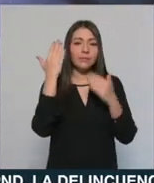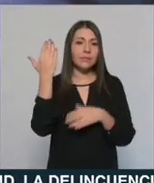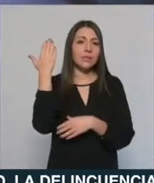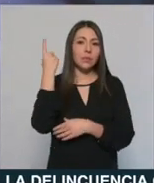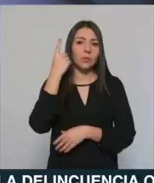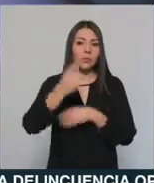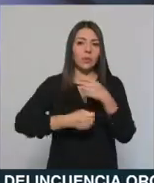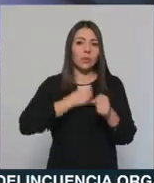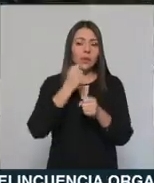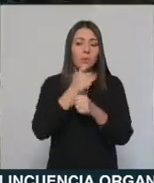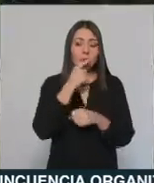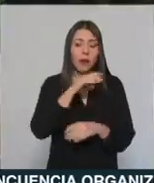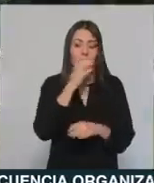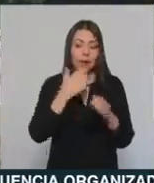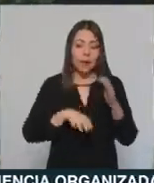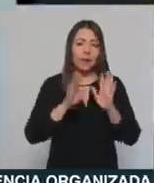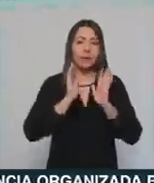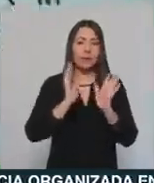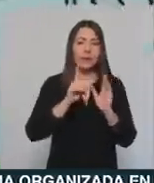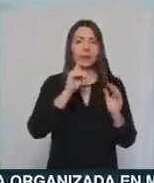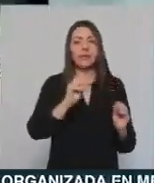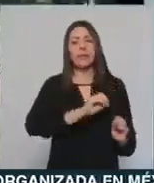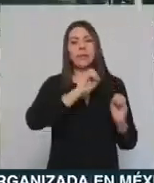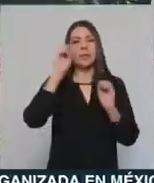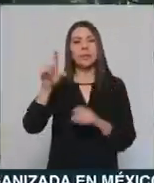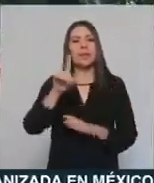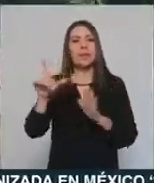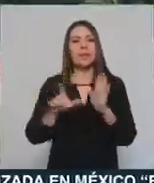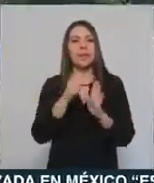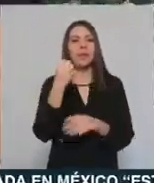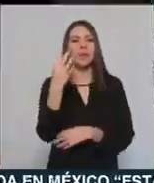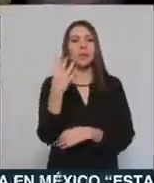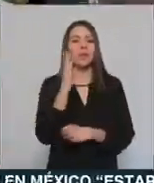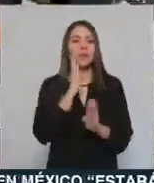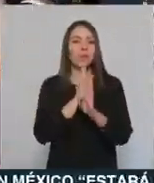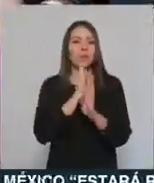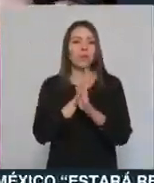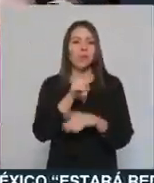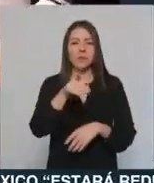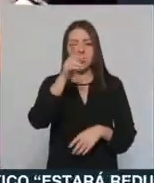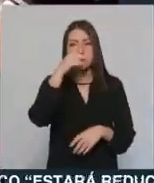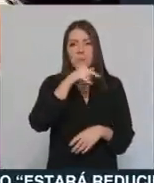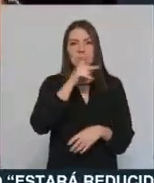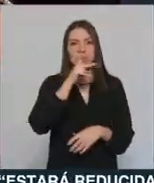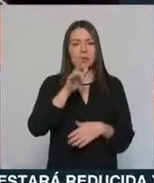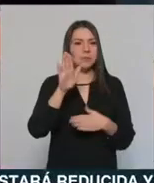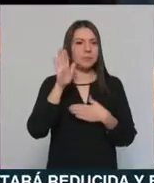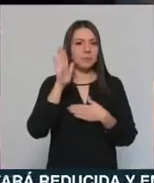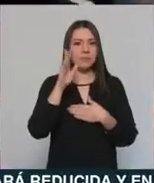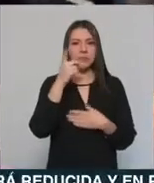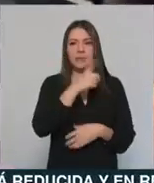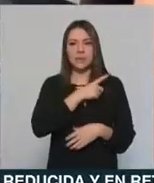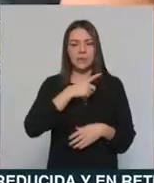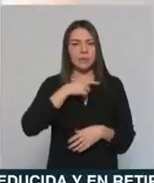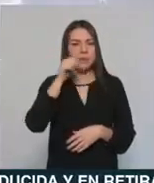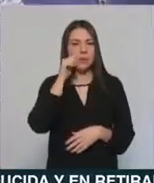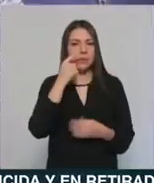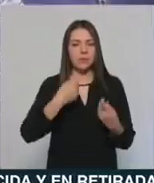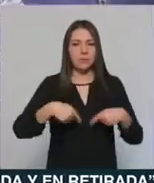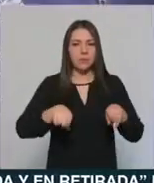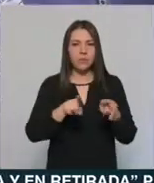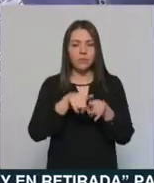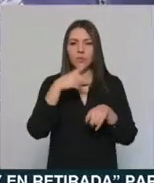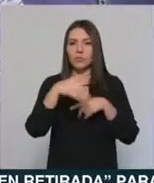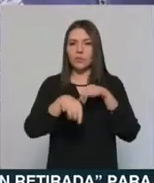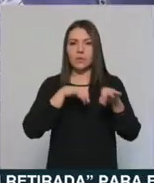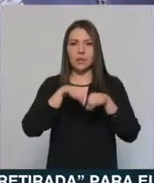fue asignado a la línea 4 del Metrobús y asegura que su compromiso es mantenerse bajo el principio de integridad. Ahorita